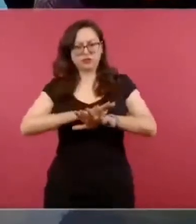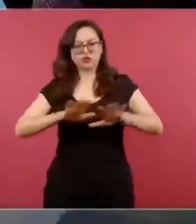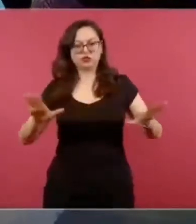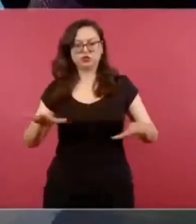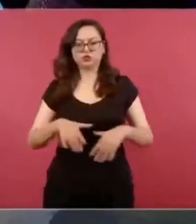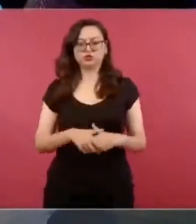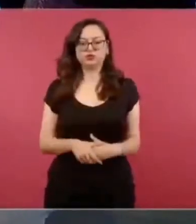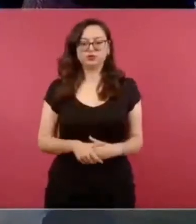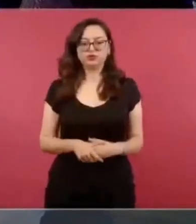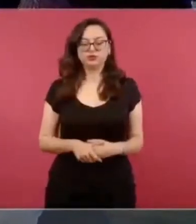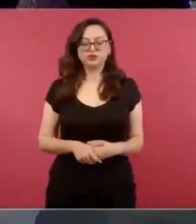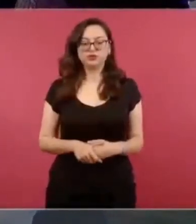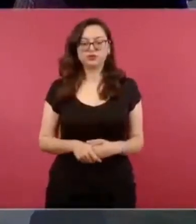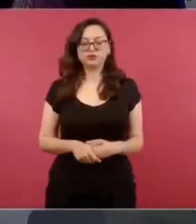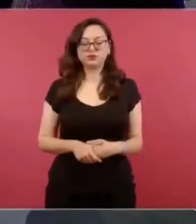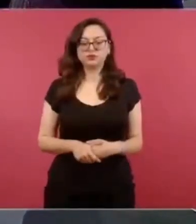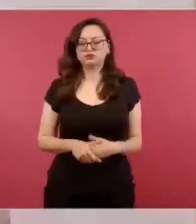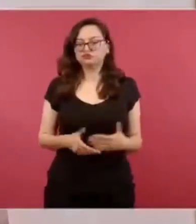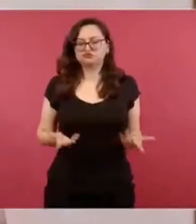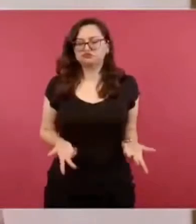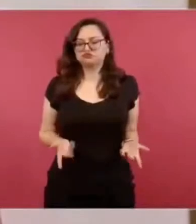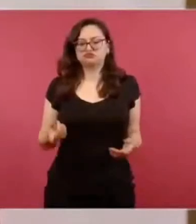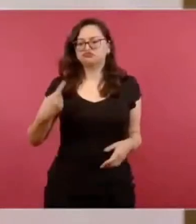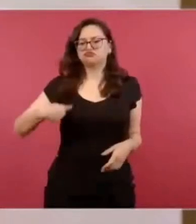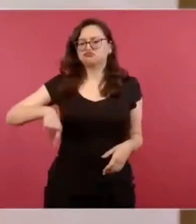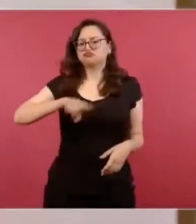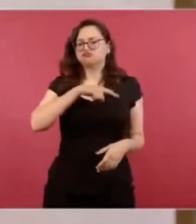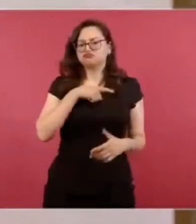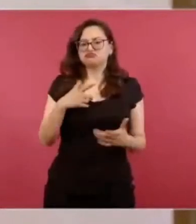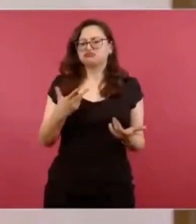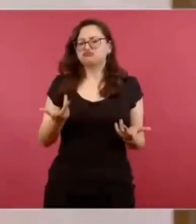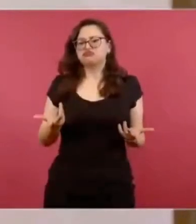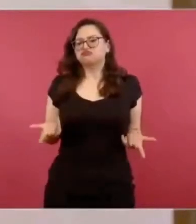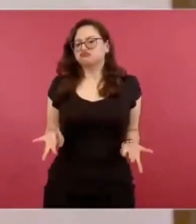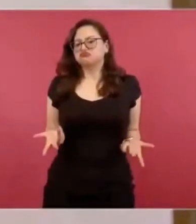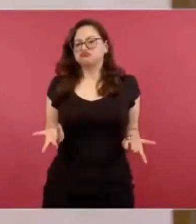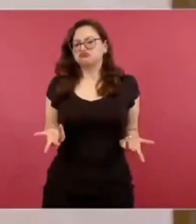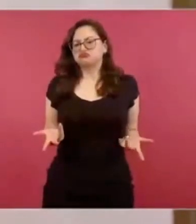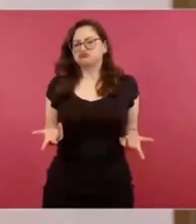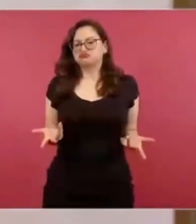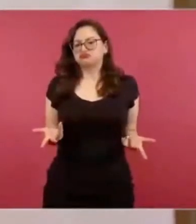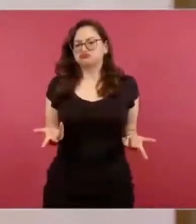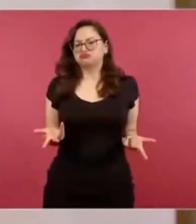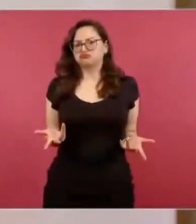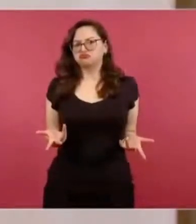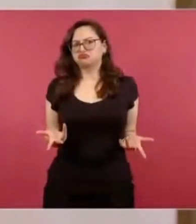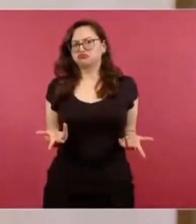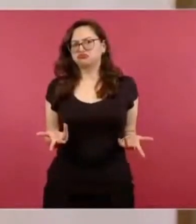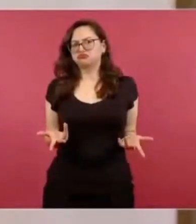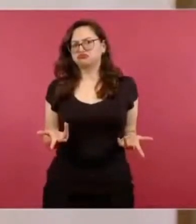no tenemos nosotros ningún interés en negarles